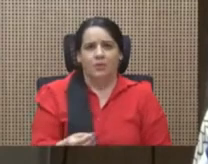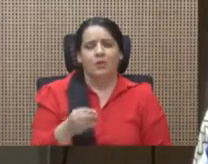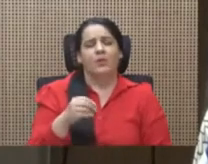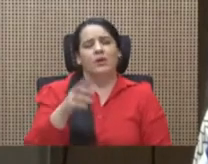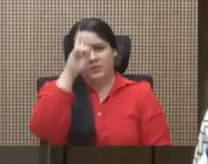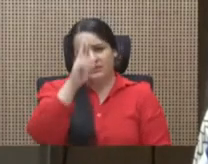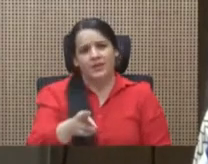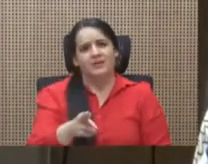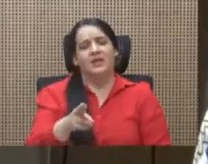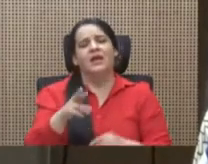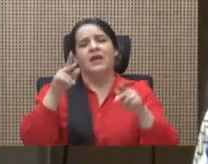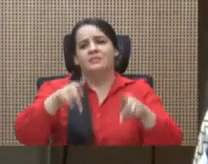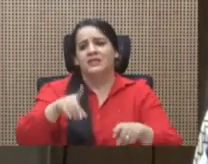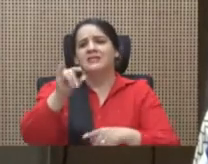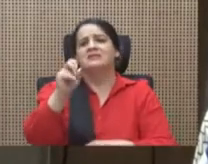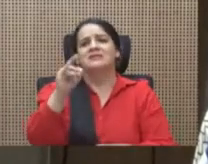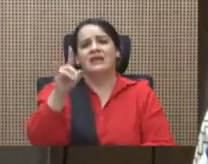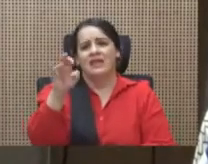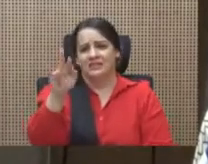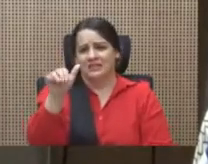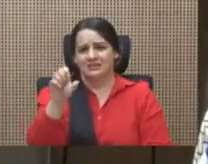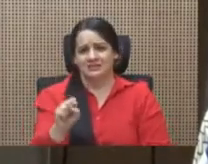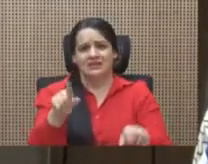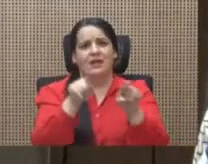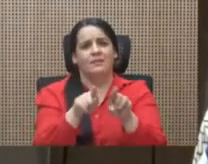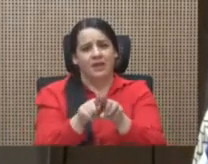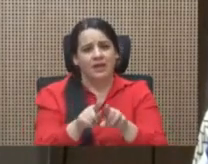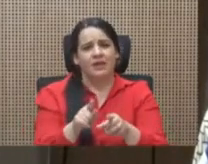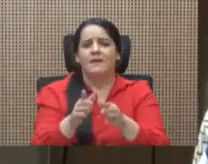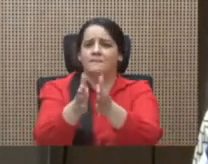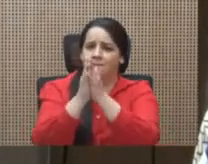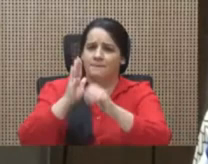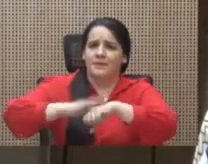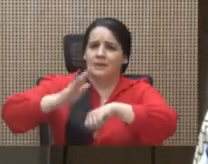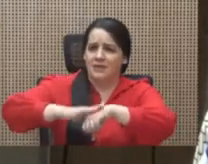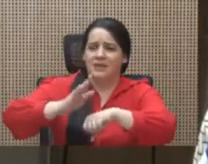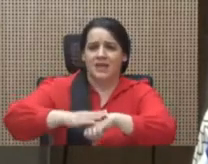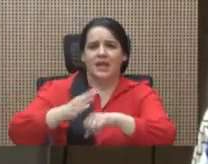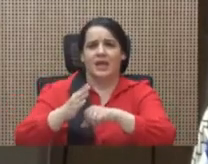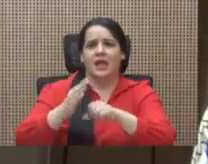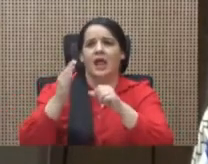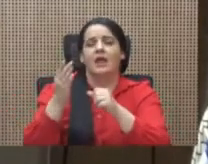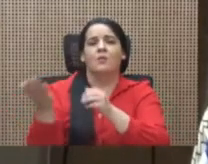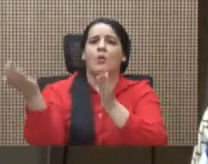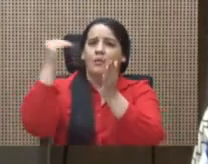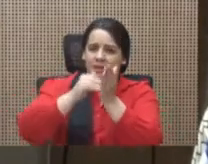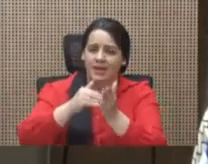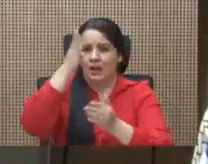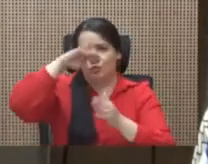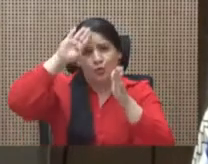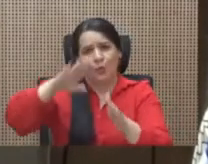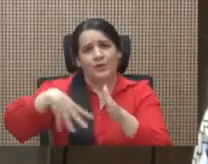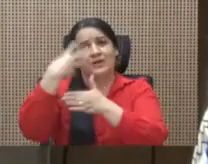los disidentes, que permitan el retorno de los millones de exiliados y que les den a los cubanos